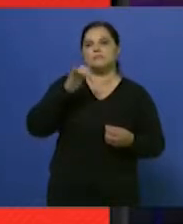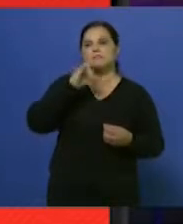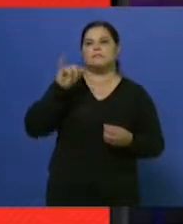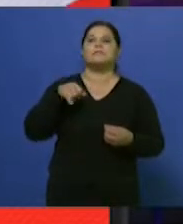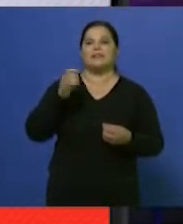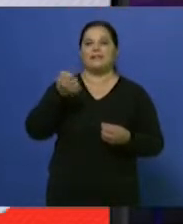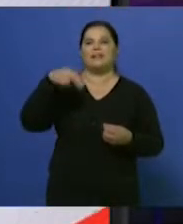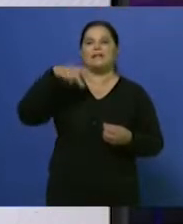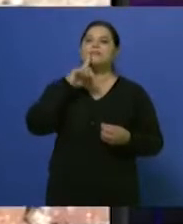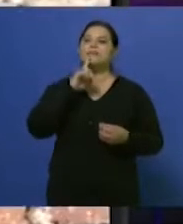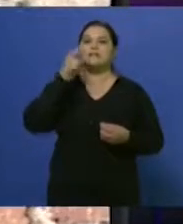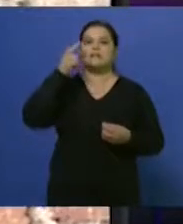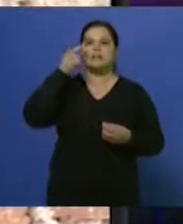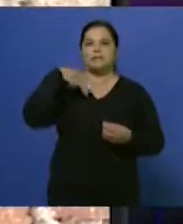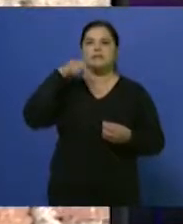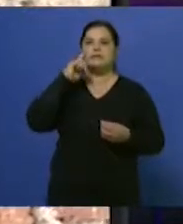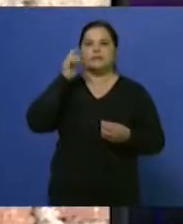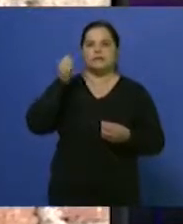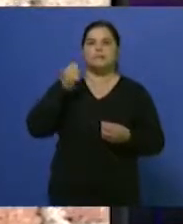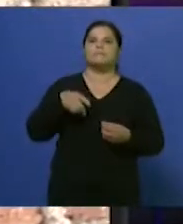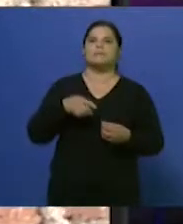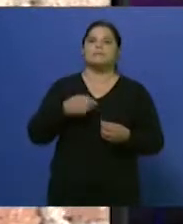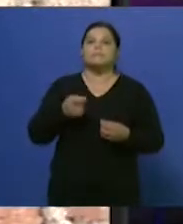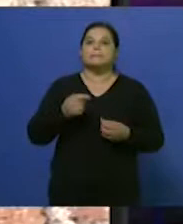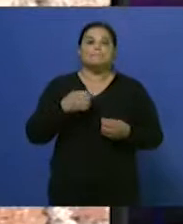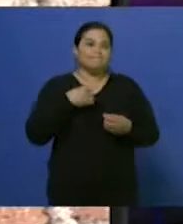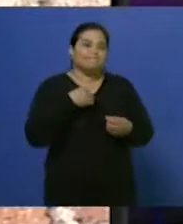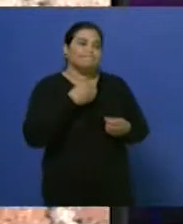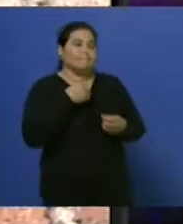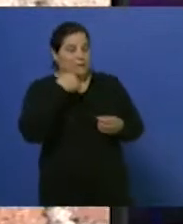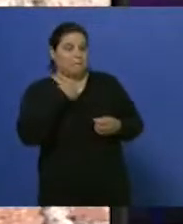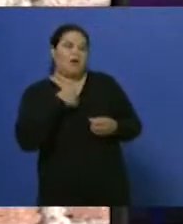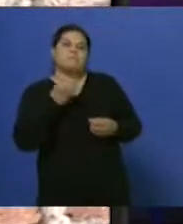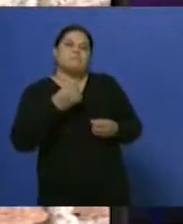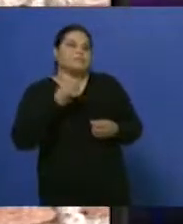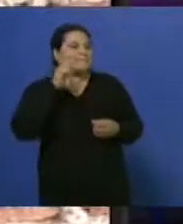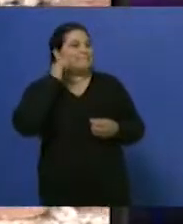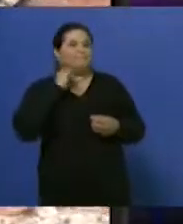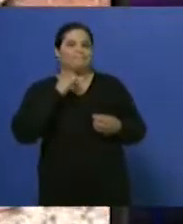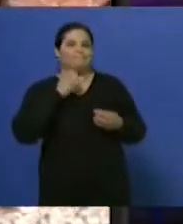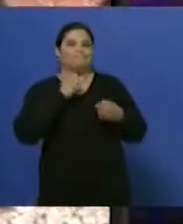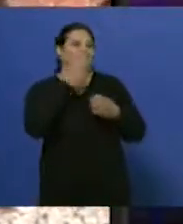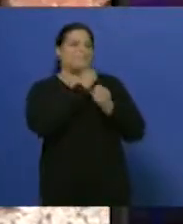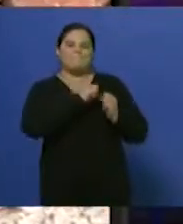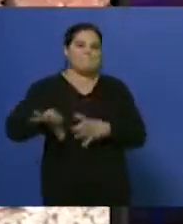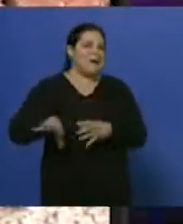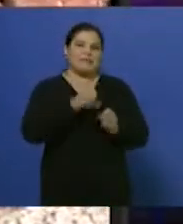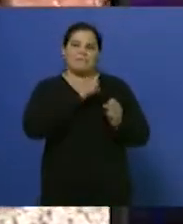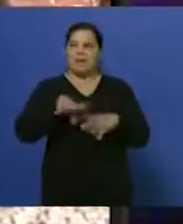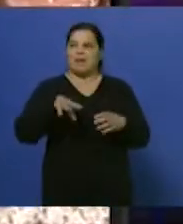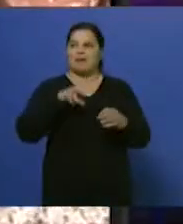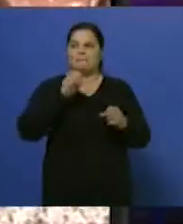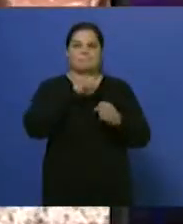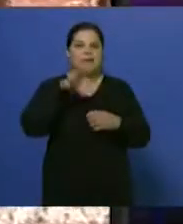Particularmente creo que es una burrada de parte de la justicia de Argentina, porque realmente no tengo ningún